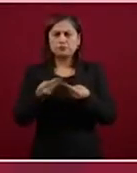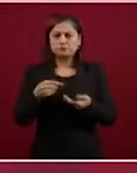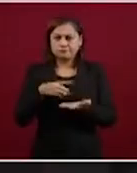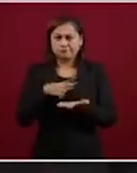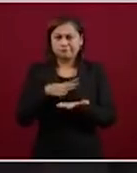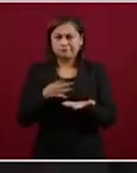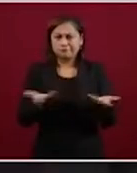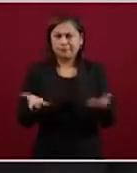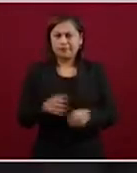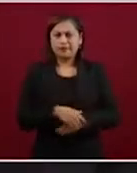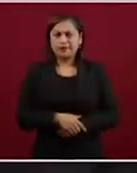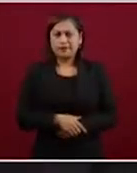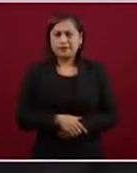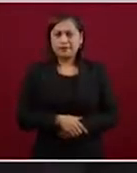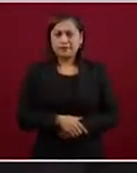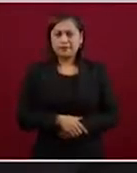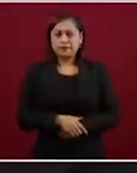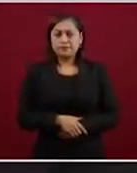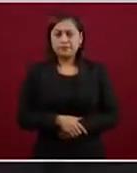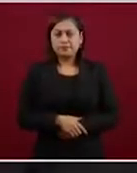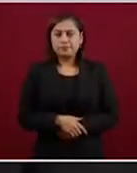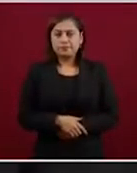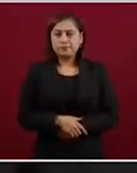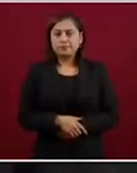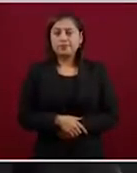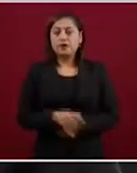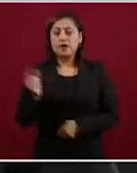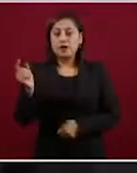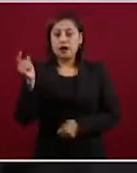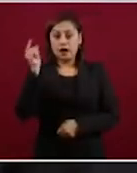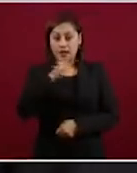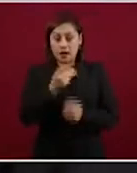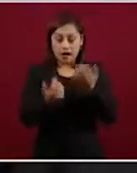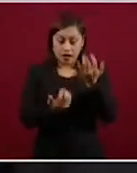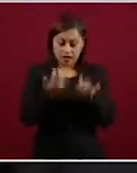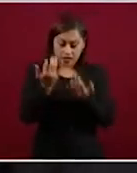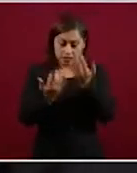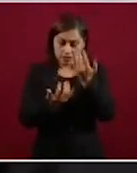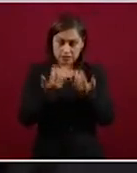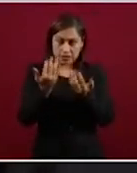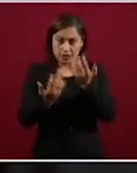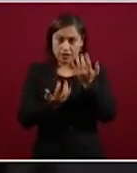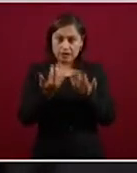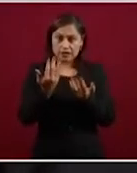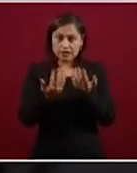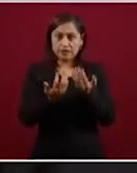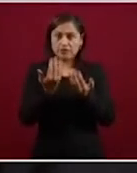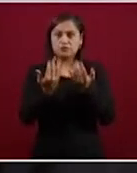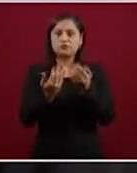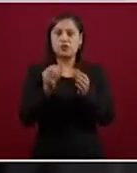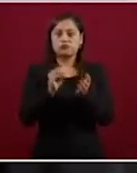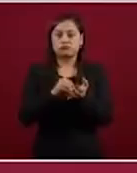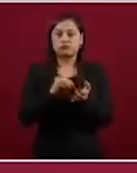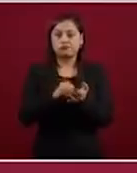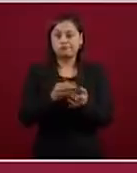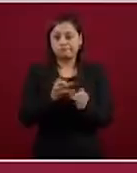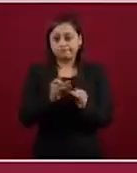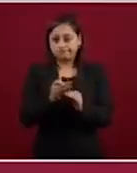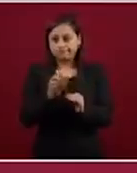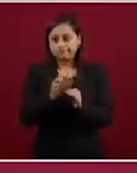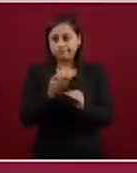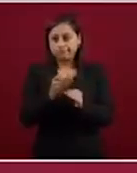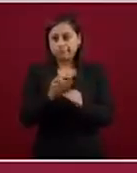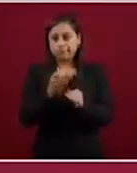durante el tiempo de los incendios, que todavía se mantienen, en